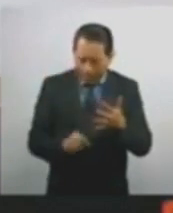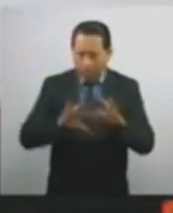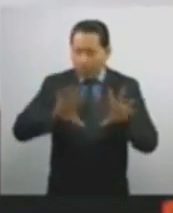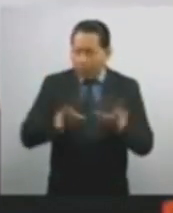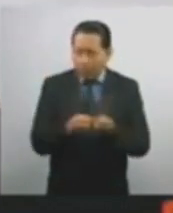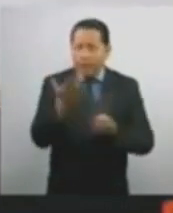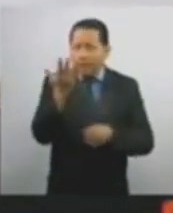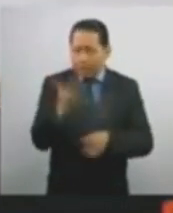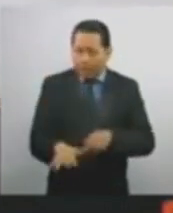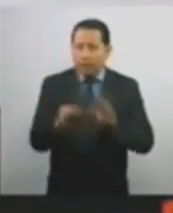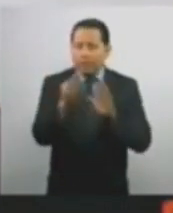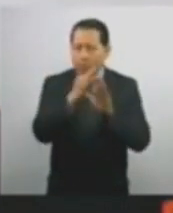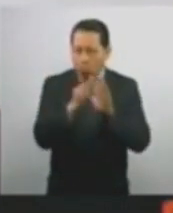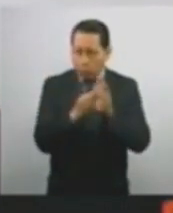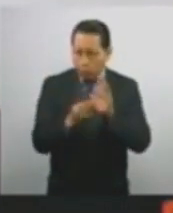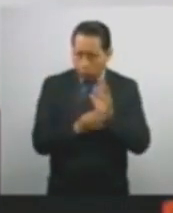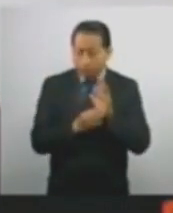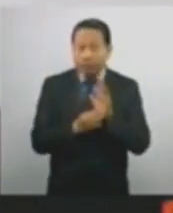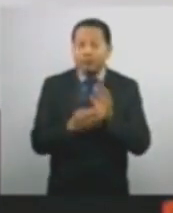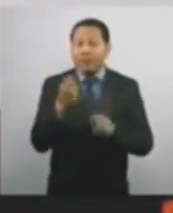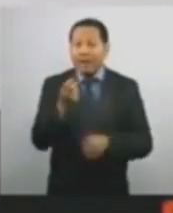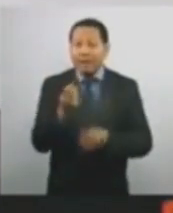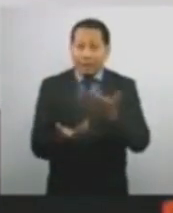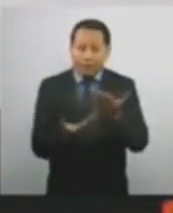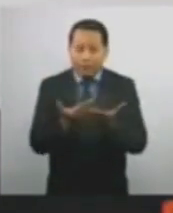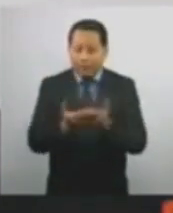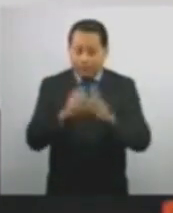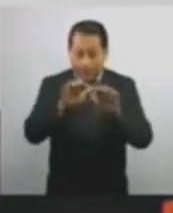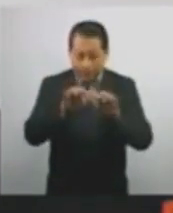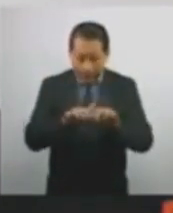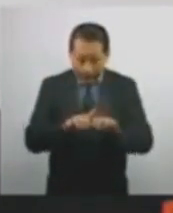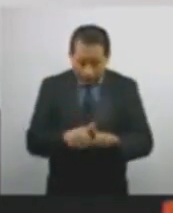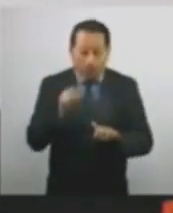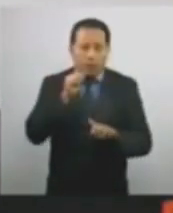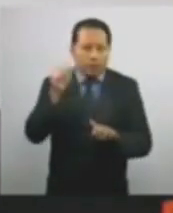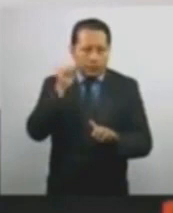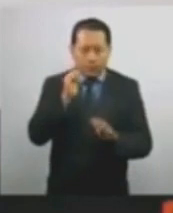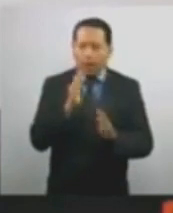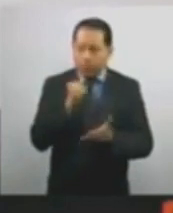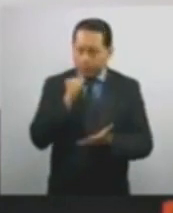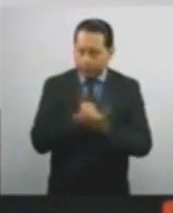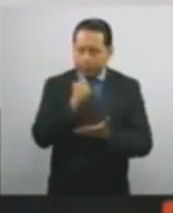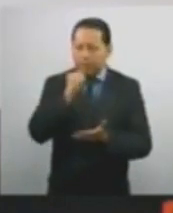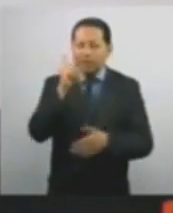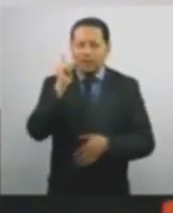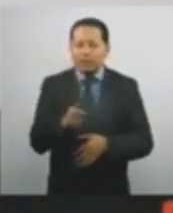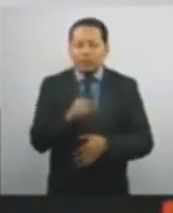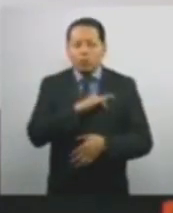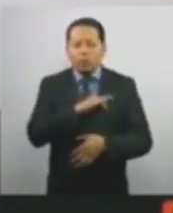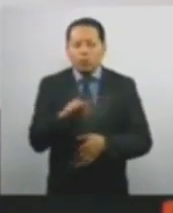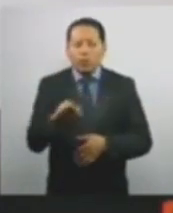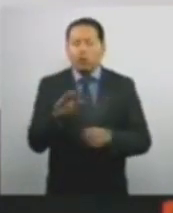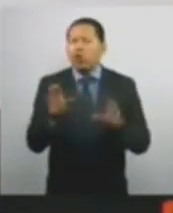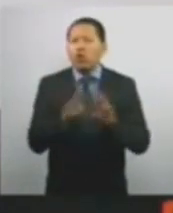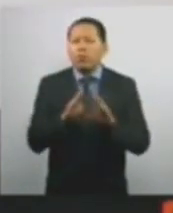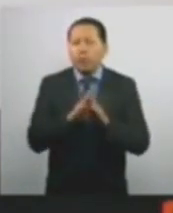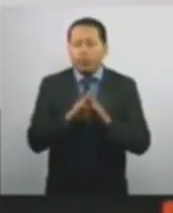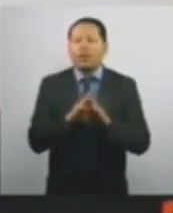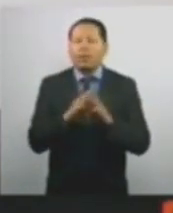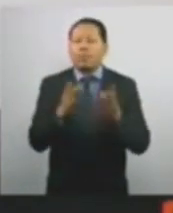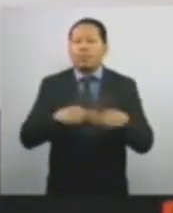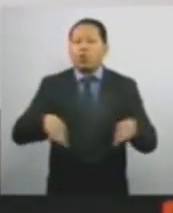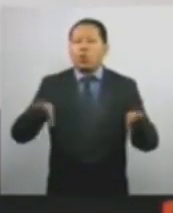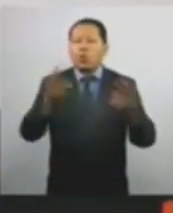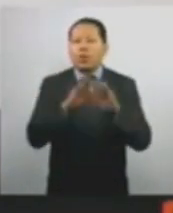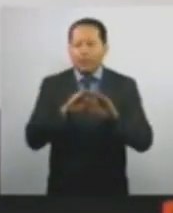intención es que con este dictamen que ya fue elaborado y aprobado desde el día de ayer, existe una estrategia de emergente de prevención y cuidado de la salud